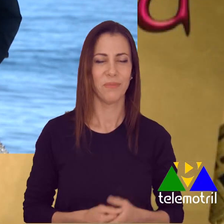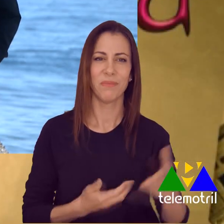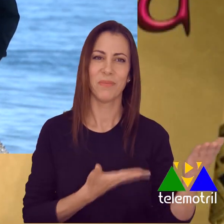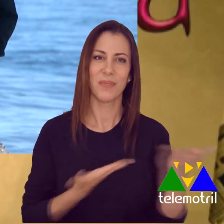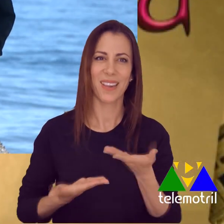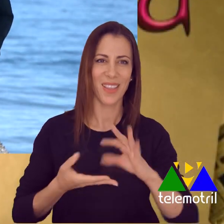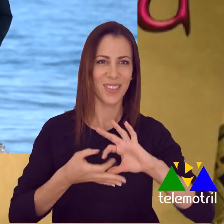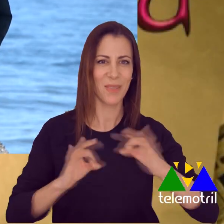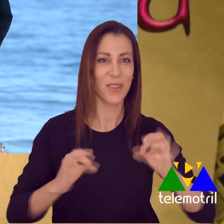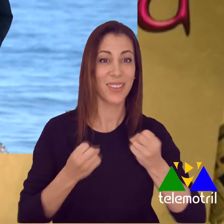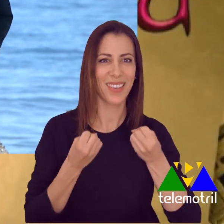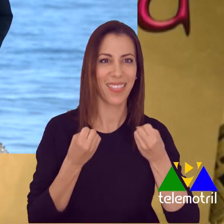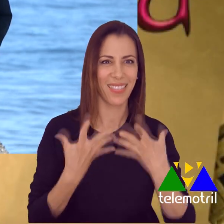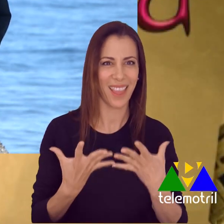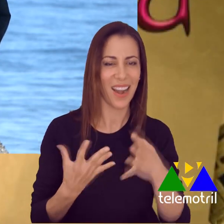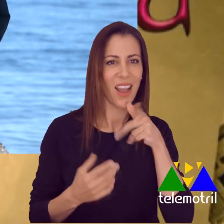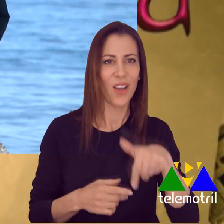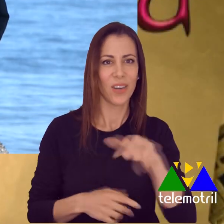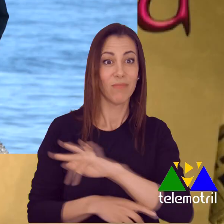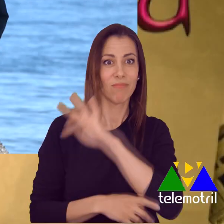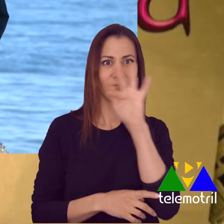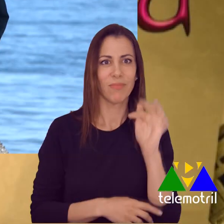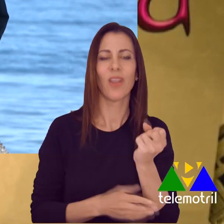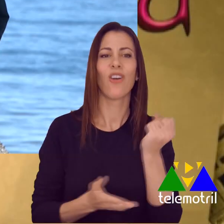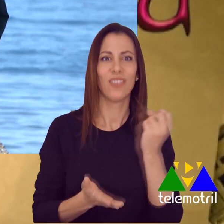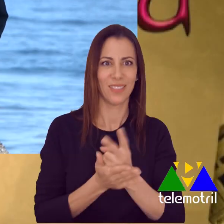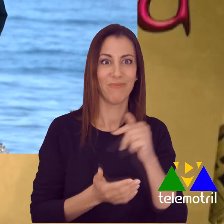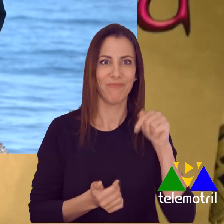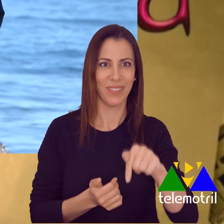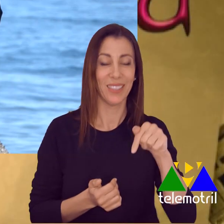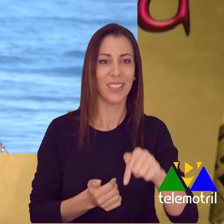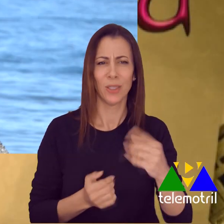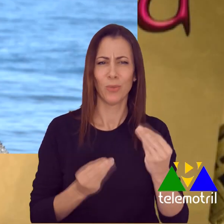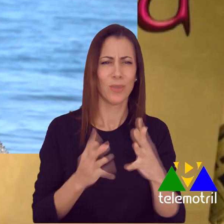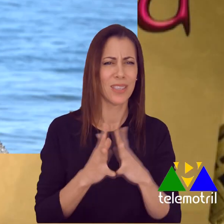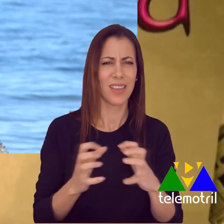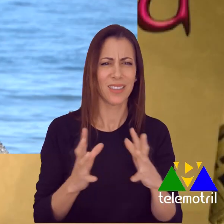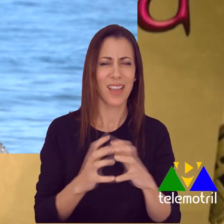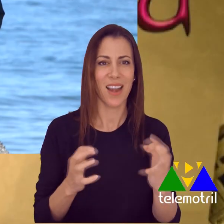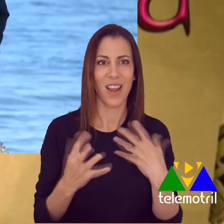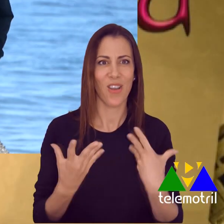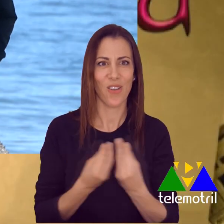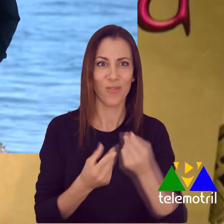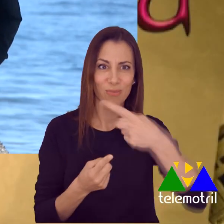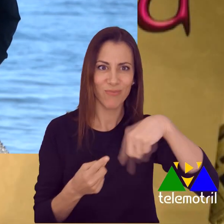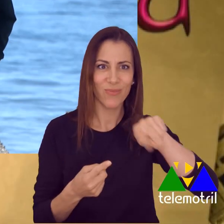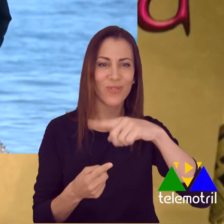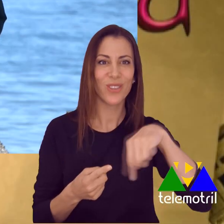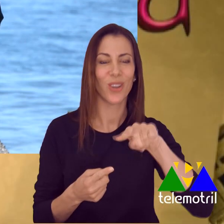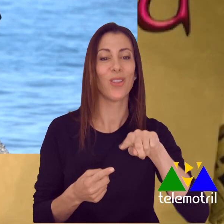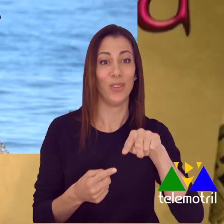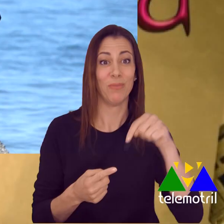Bienvenidos amigos, ¿qué tal? Una jornada más, un día más y créanme que con muchísimas ganas de estar con todos ustedes aquí en